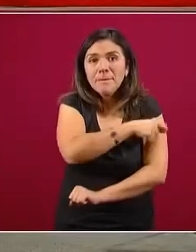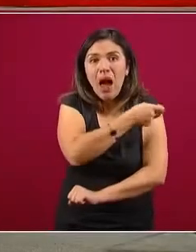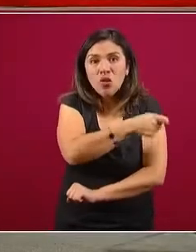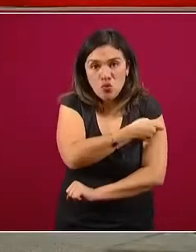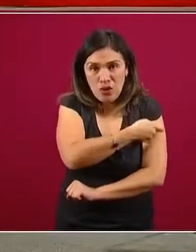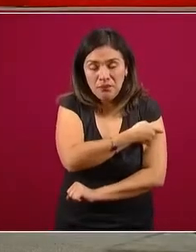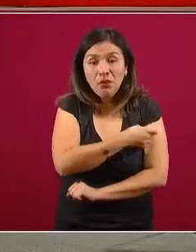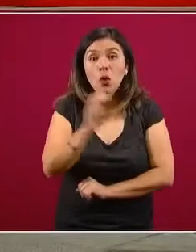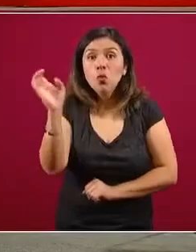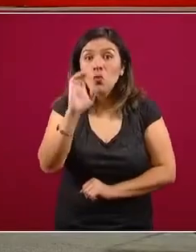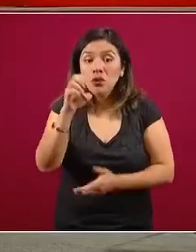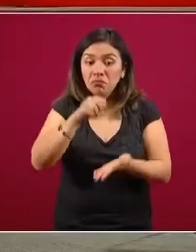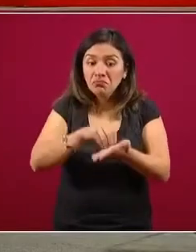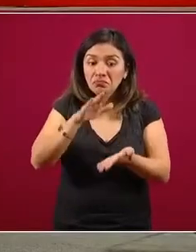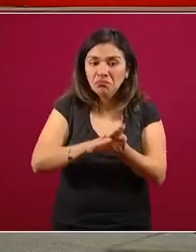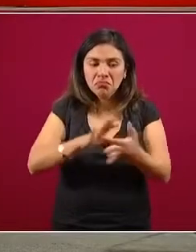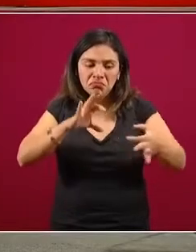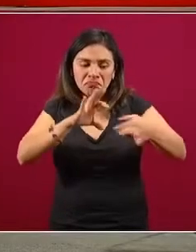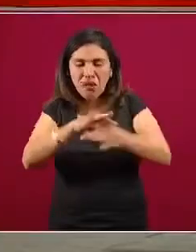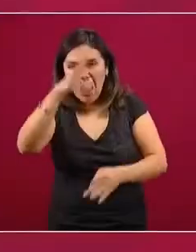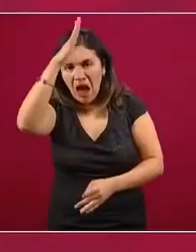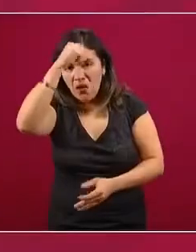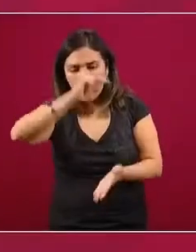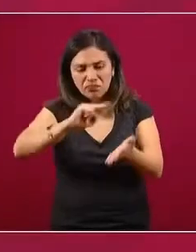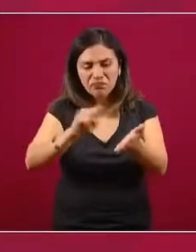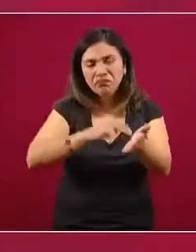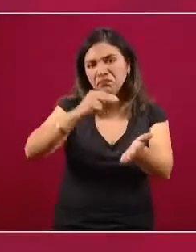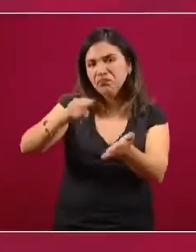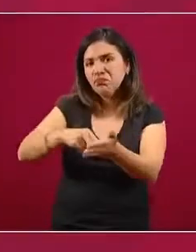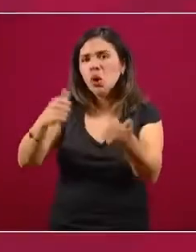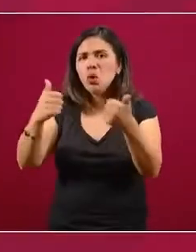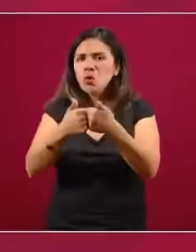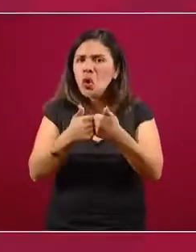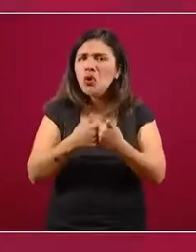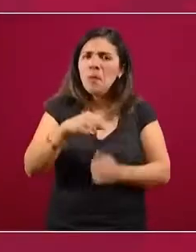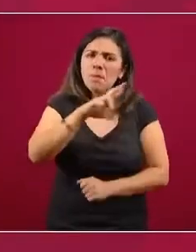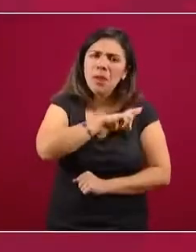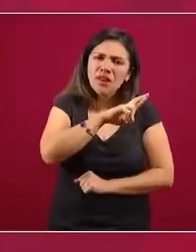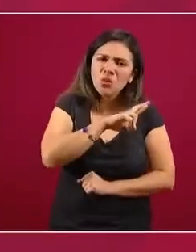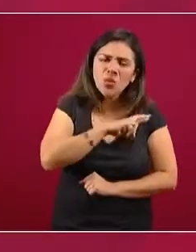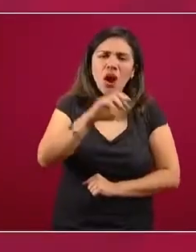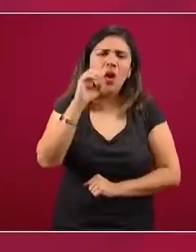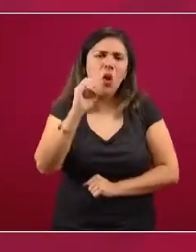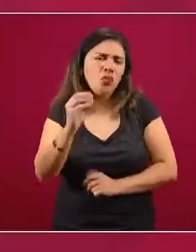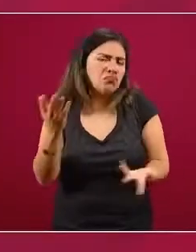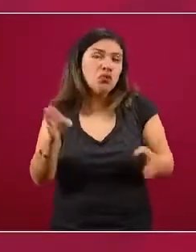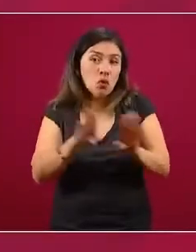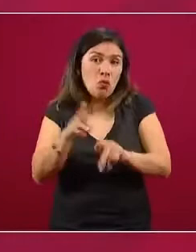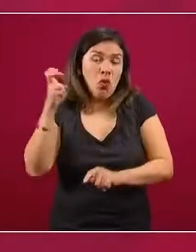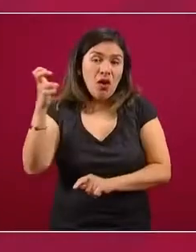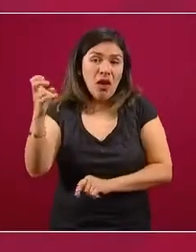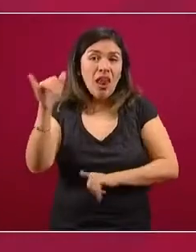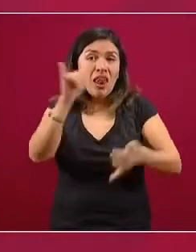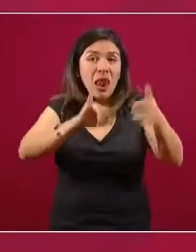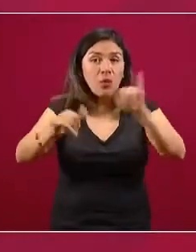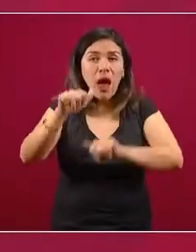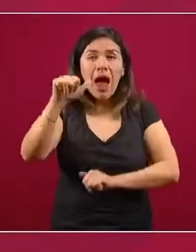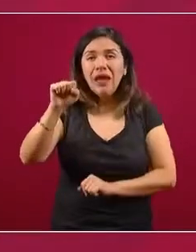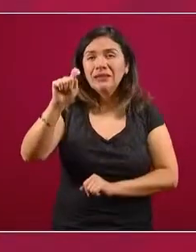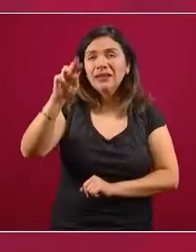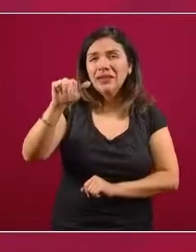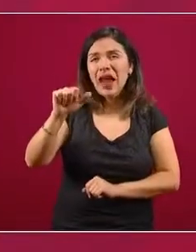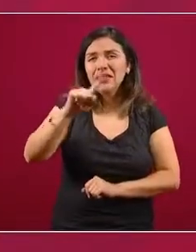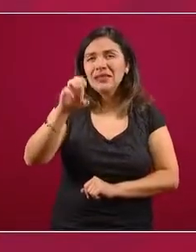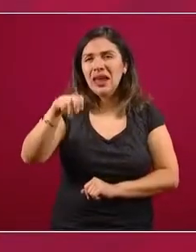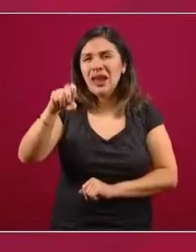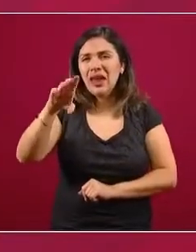En el momento en que se establecen convenios de vinculación, ya sea con entidades privadas, en este caso el laboratorio AstraZeneca, que